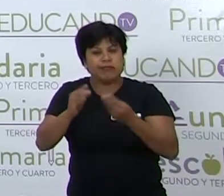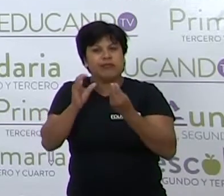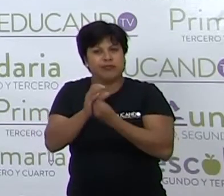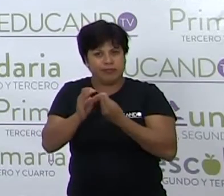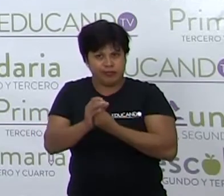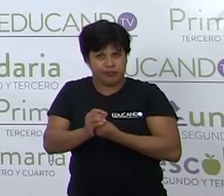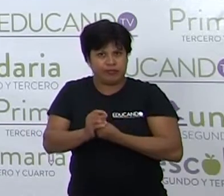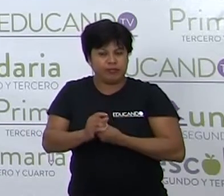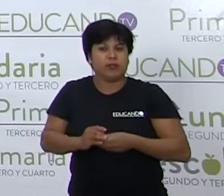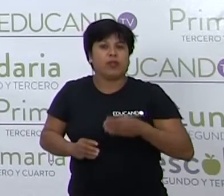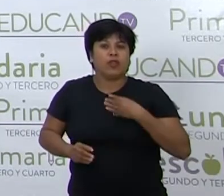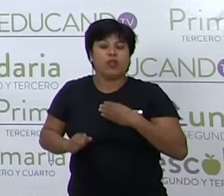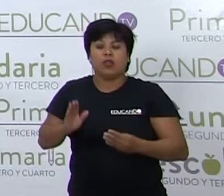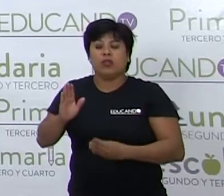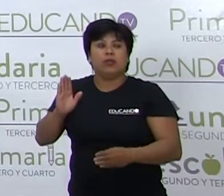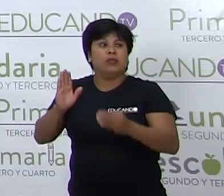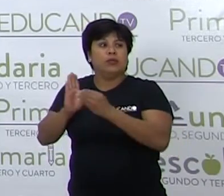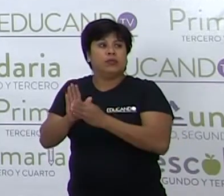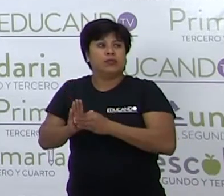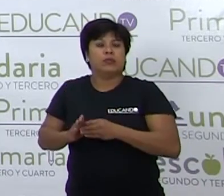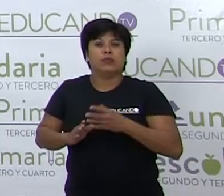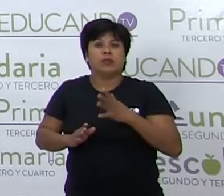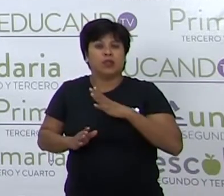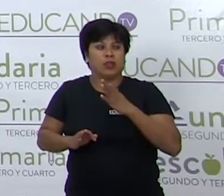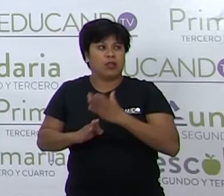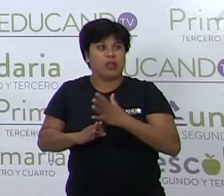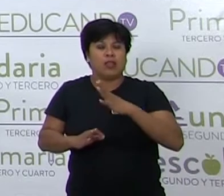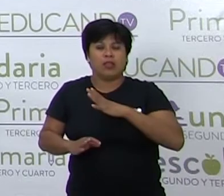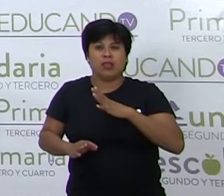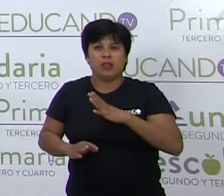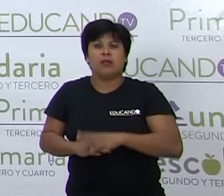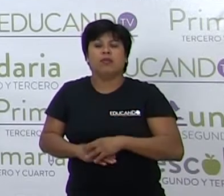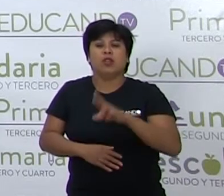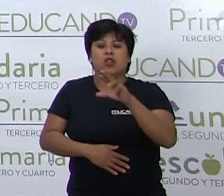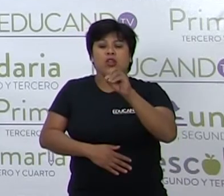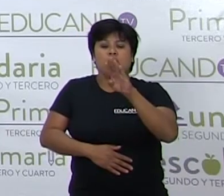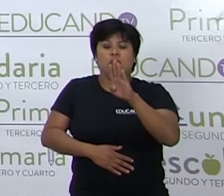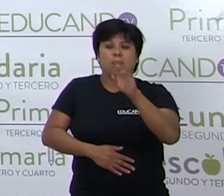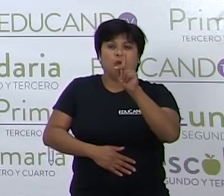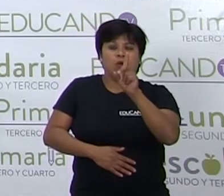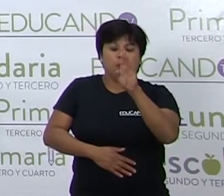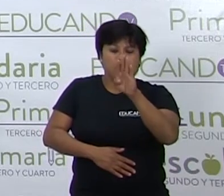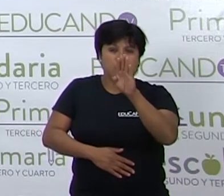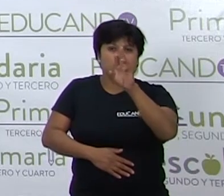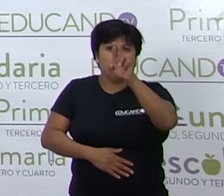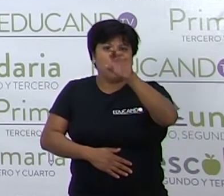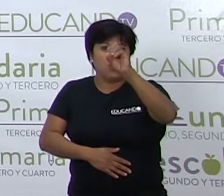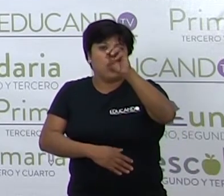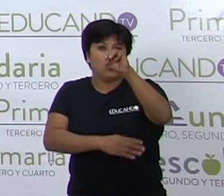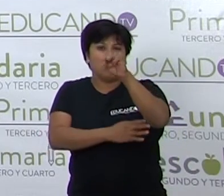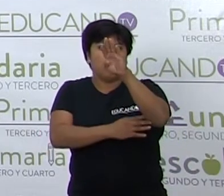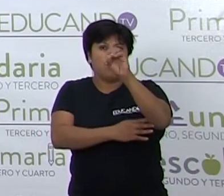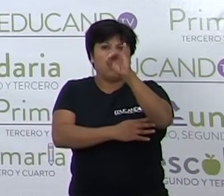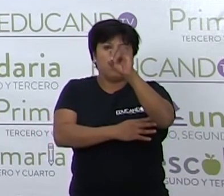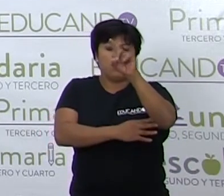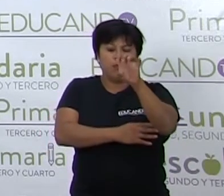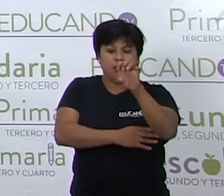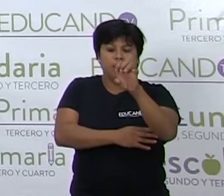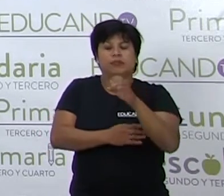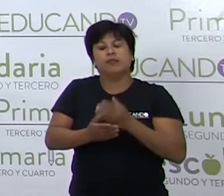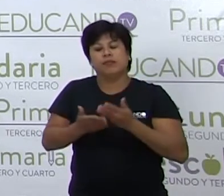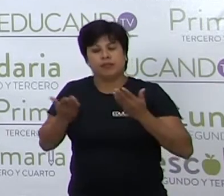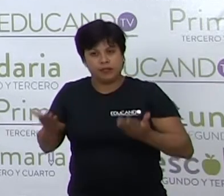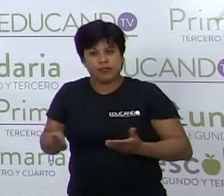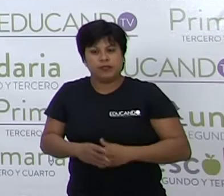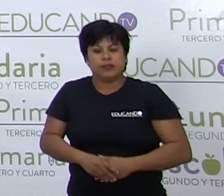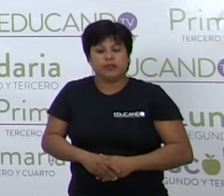vamos a pegar en la figura que teníamos que es el romboide aquí la tenemos y ahora sí